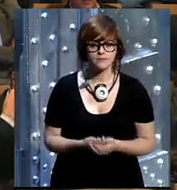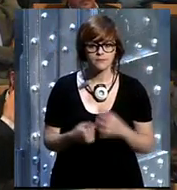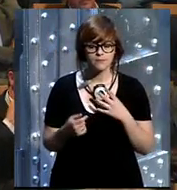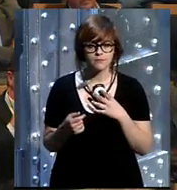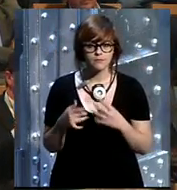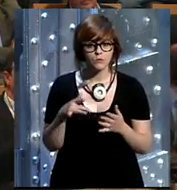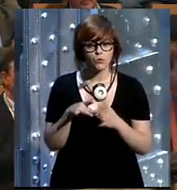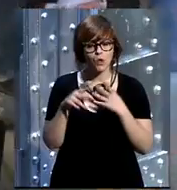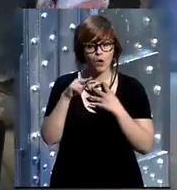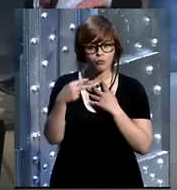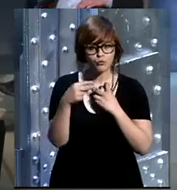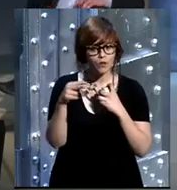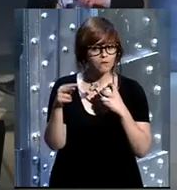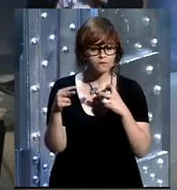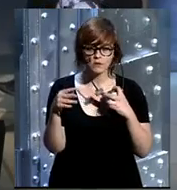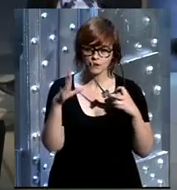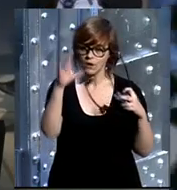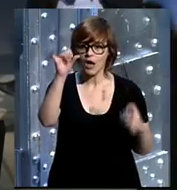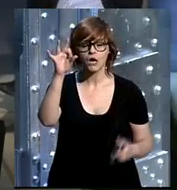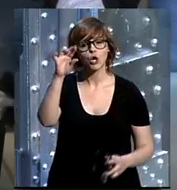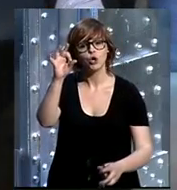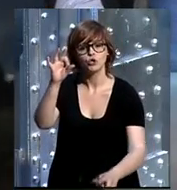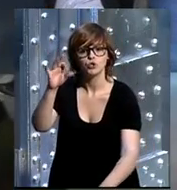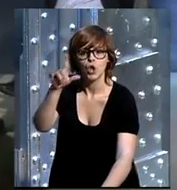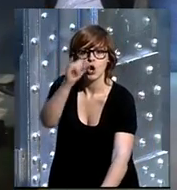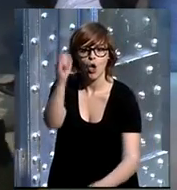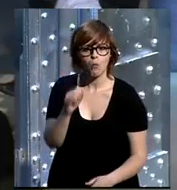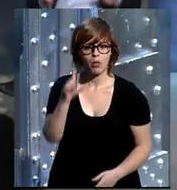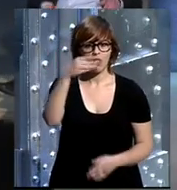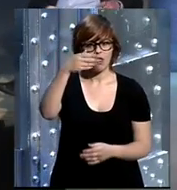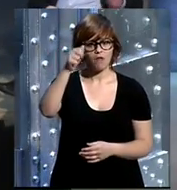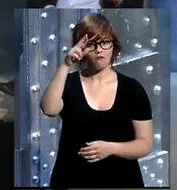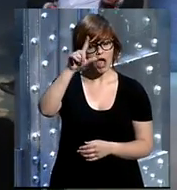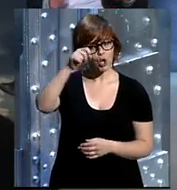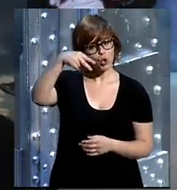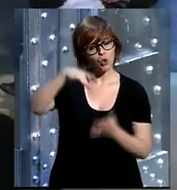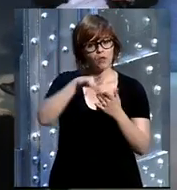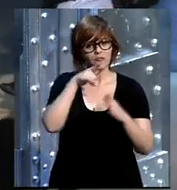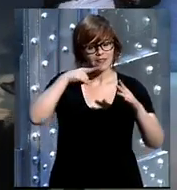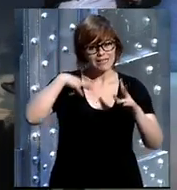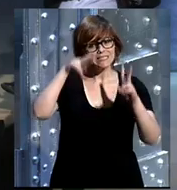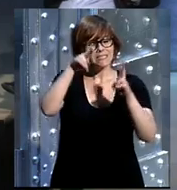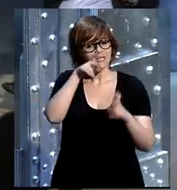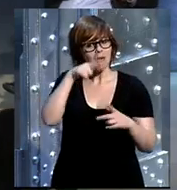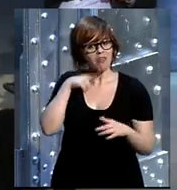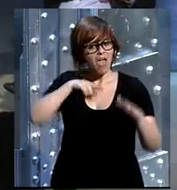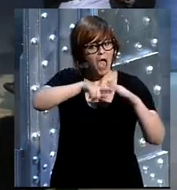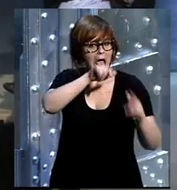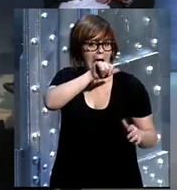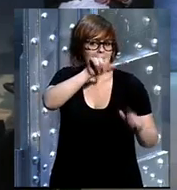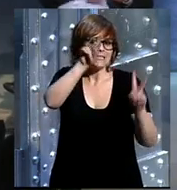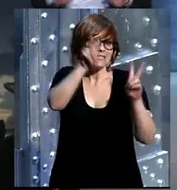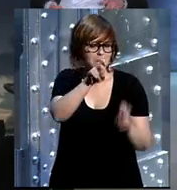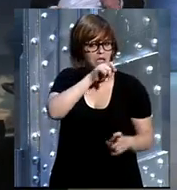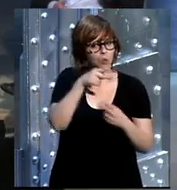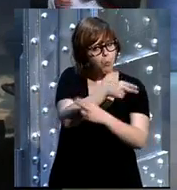Respondrá a su punto de vista Carlos López Blanco, como han dicho antes, director de Asuntos Públicos y Corporativos de Telefónica. Carlos. Muchas